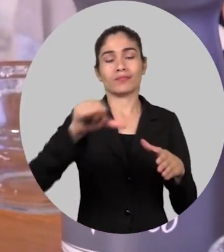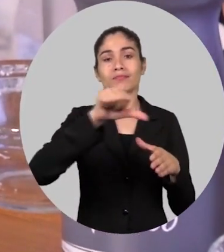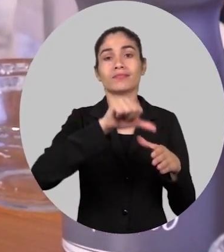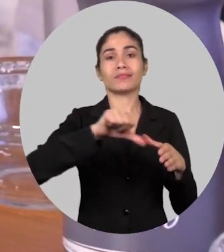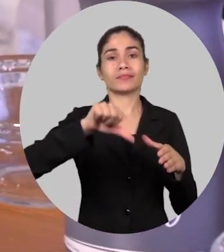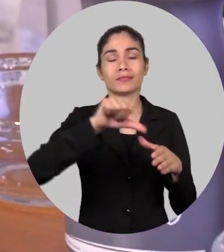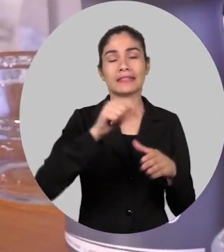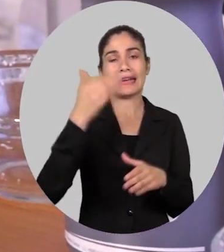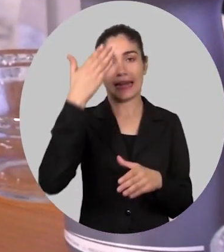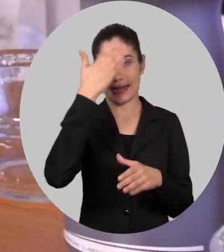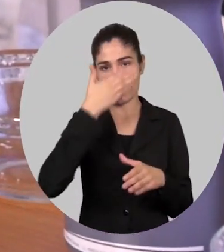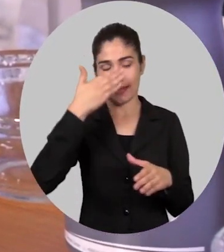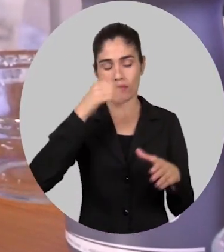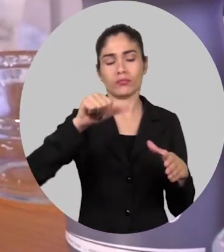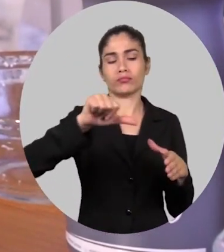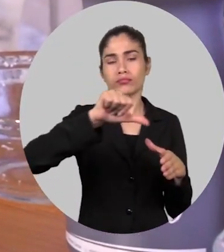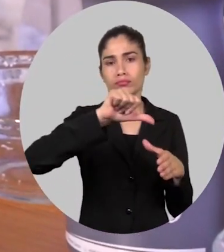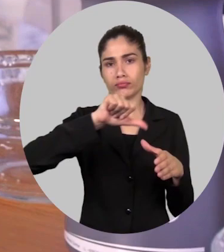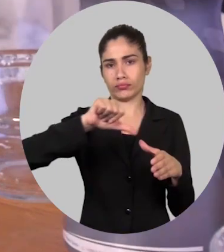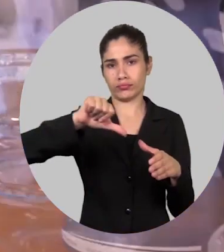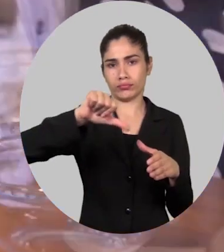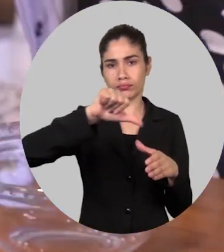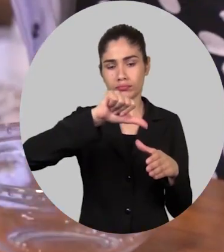agregarle el otro producto.